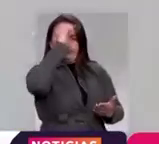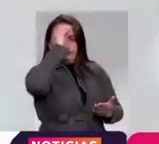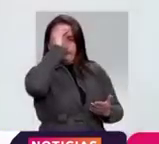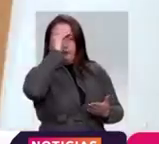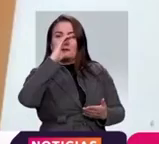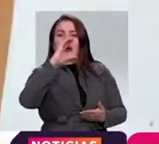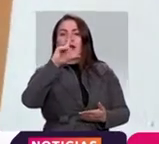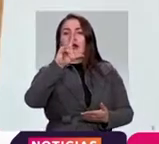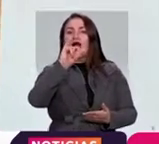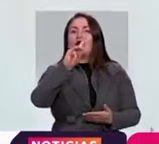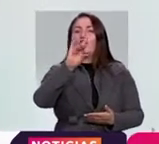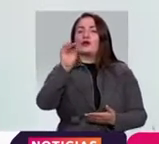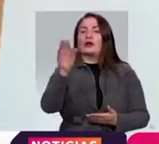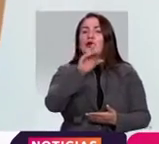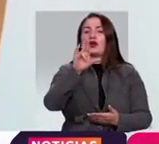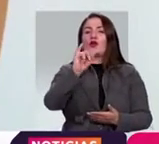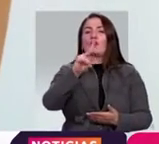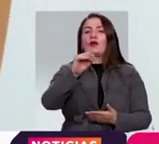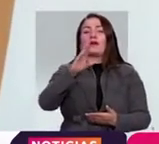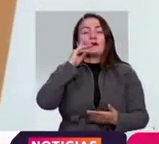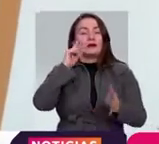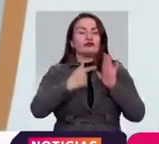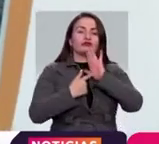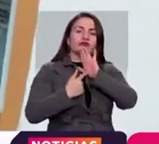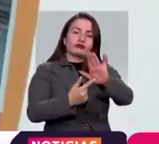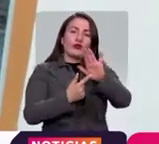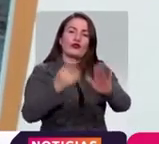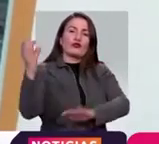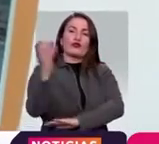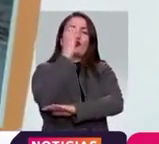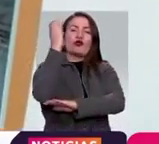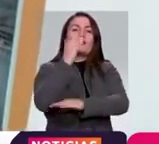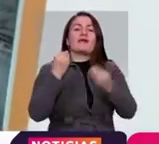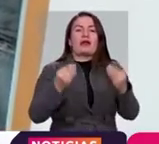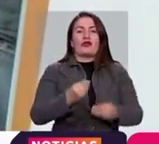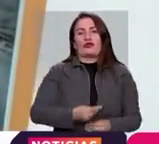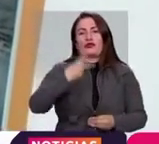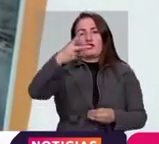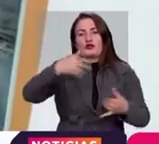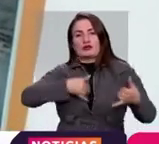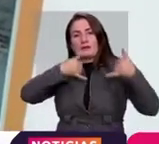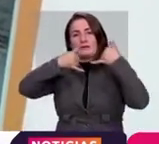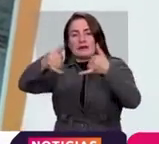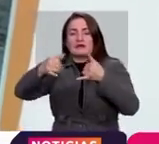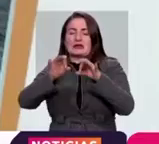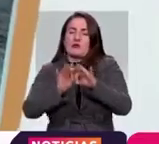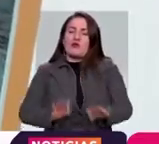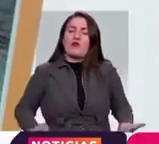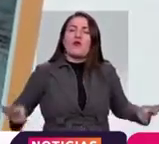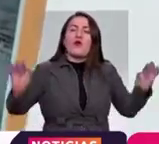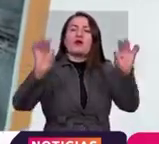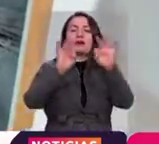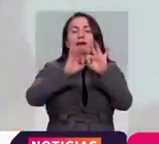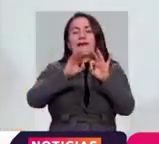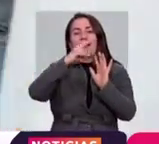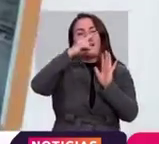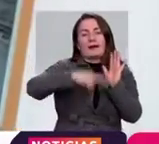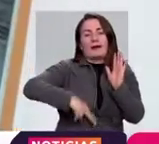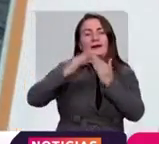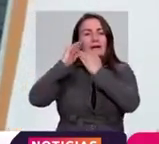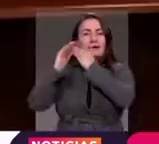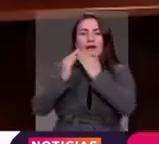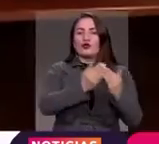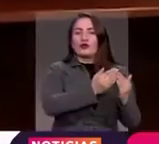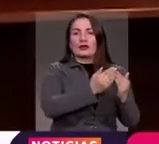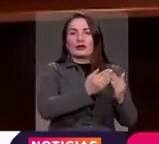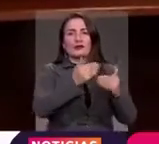de Claudia Rueda, autora e ilustradora colombiana, nominada a dos de los premios más importantes de la literatura